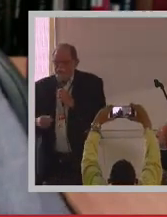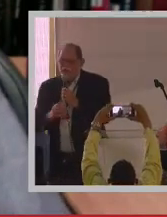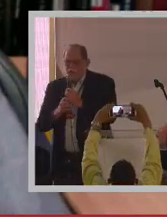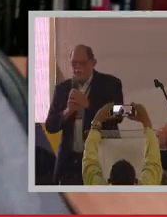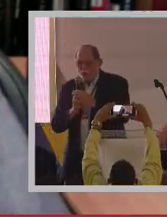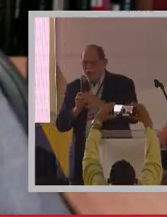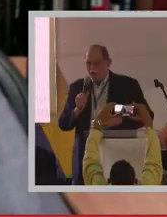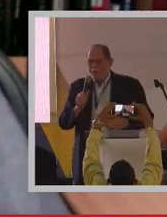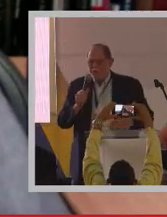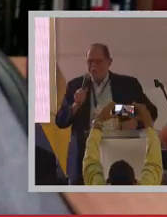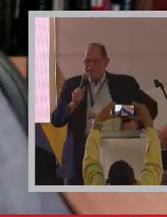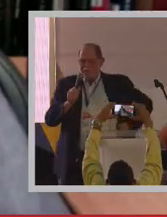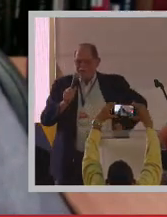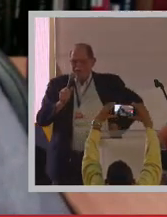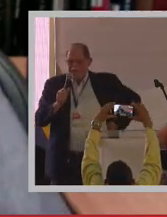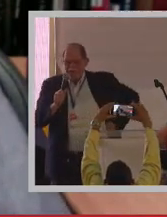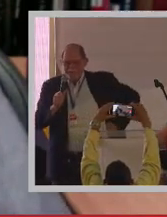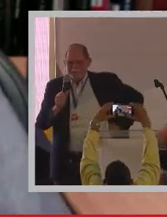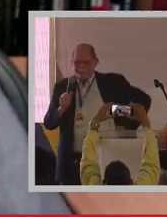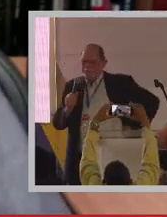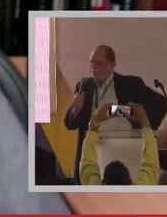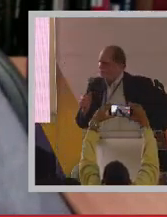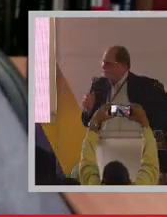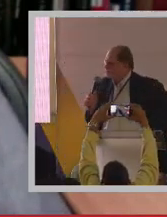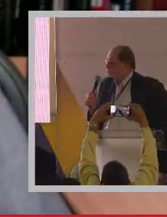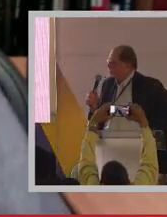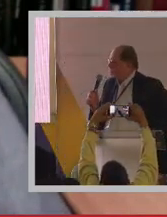espacios de poder participativa.